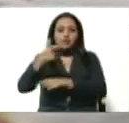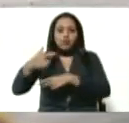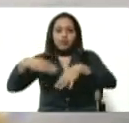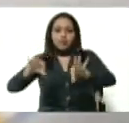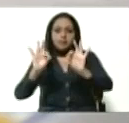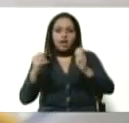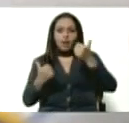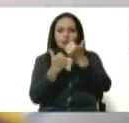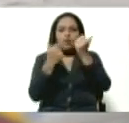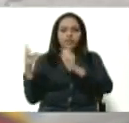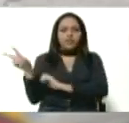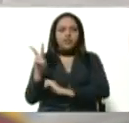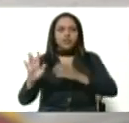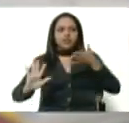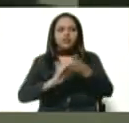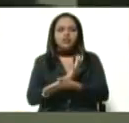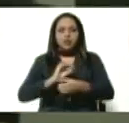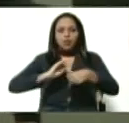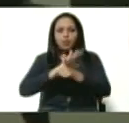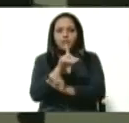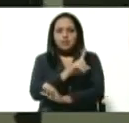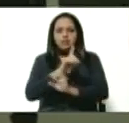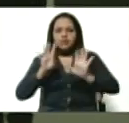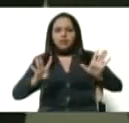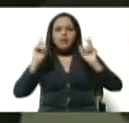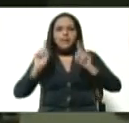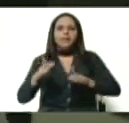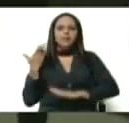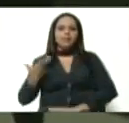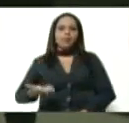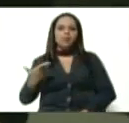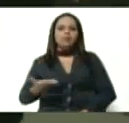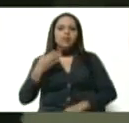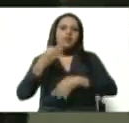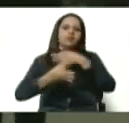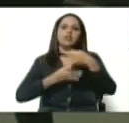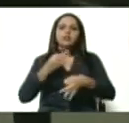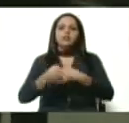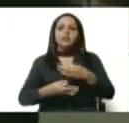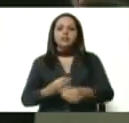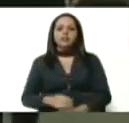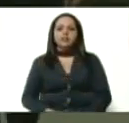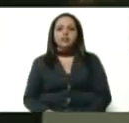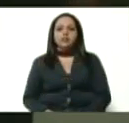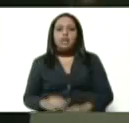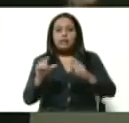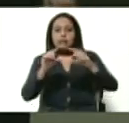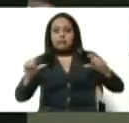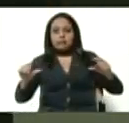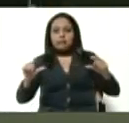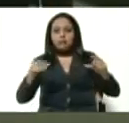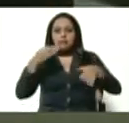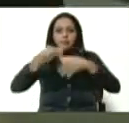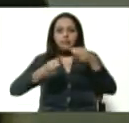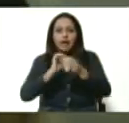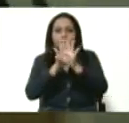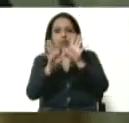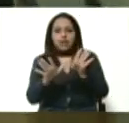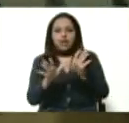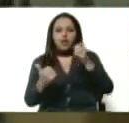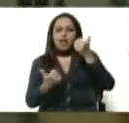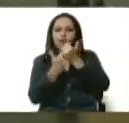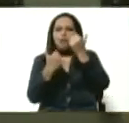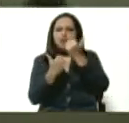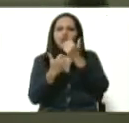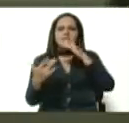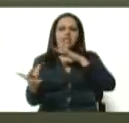a Venezuela en el combate del COVID-19, pero también es importante mencionar y recalcar a esta hora lo que ha sido el apoyo